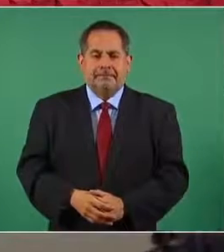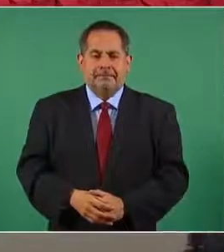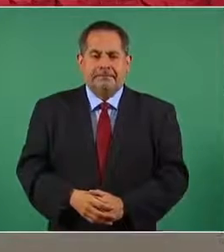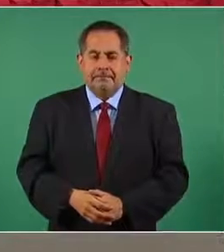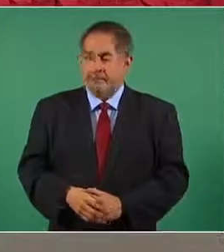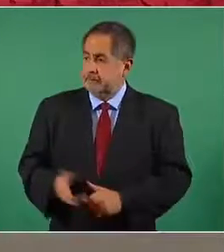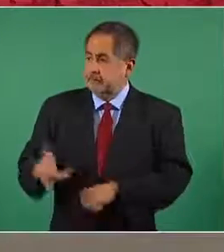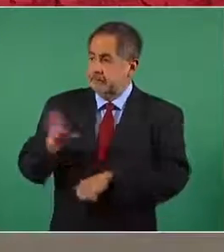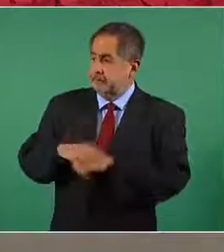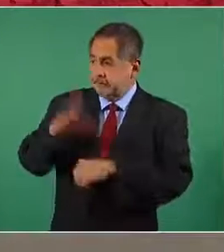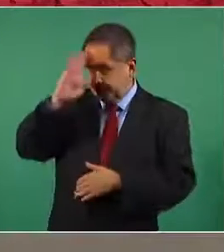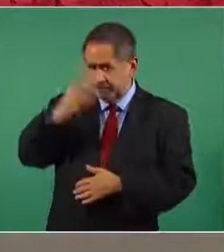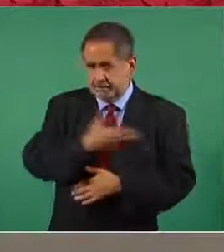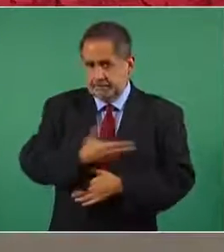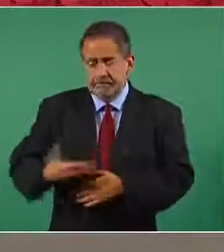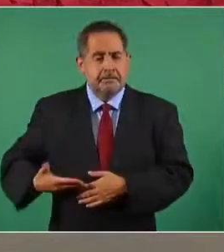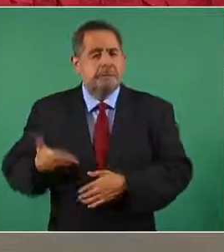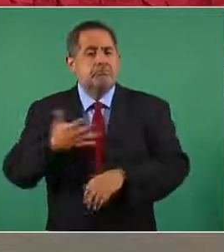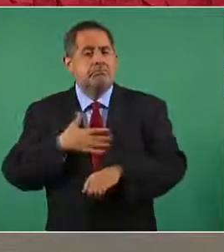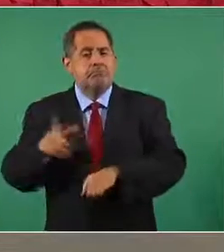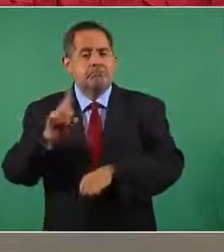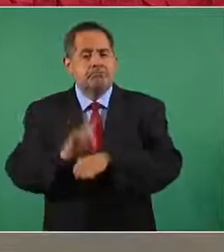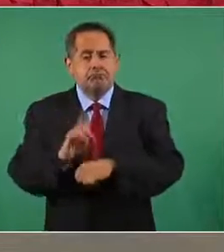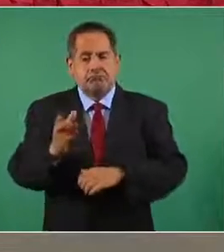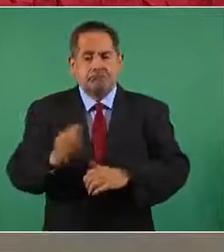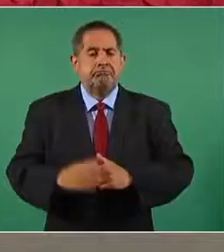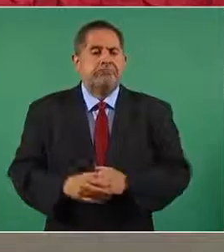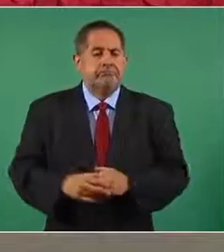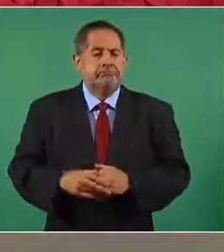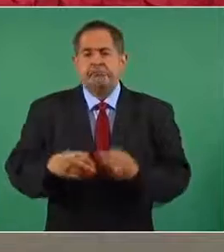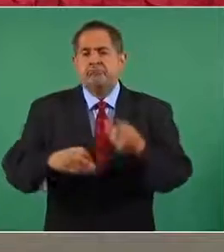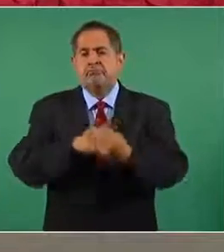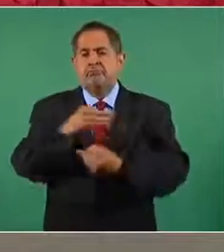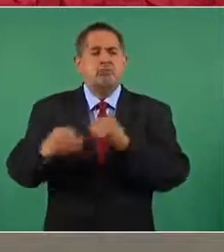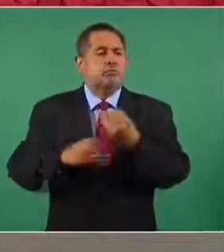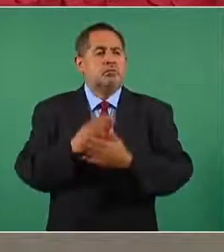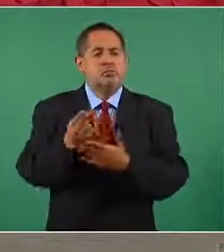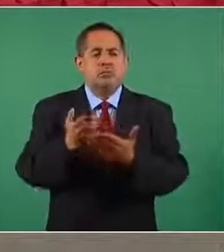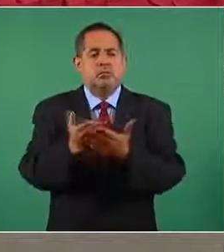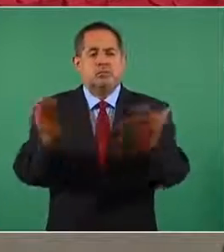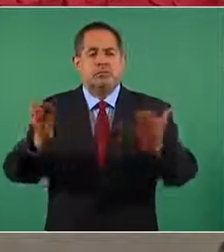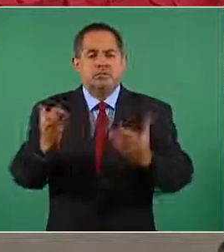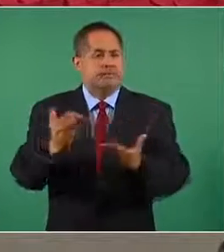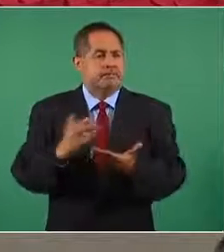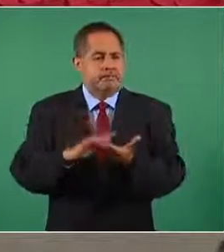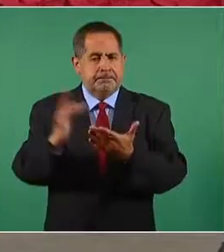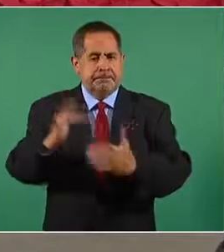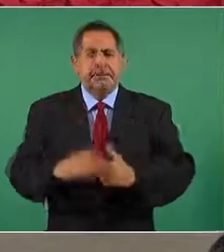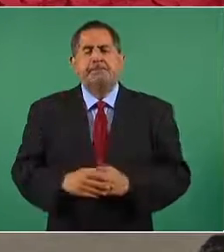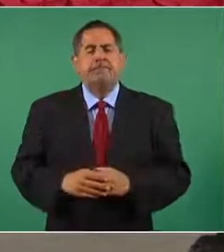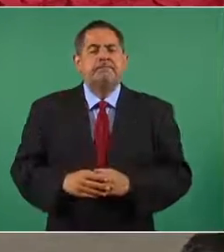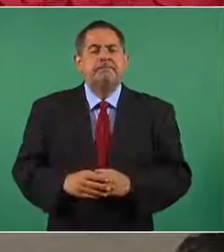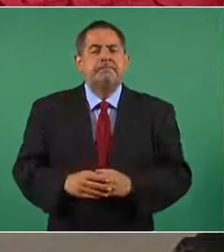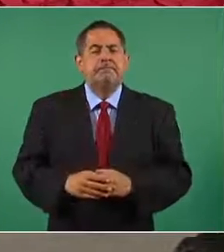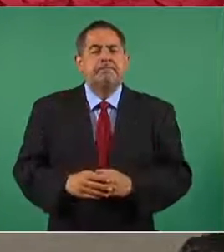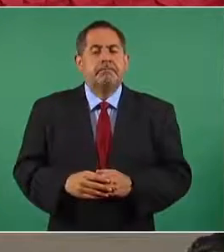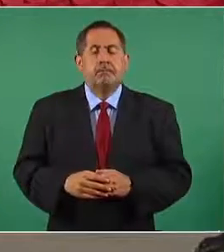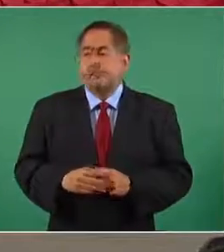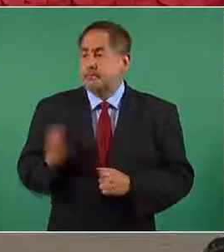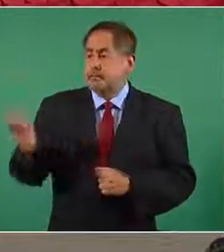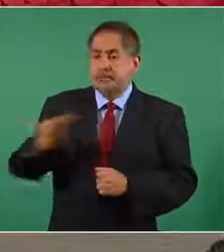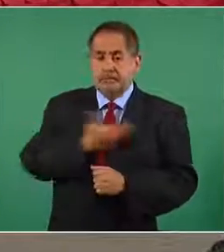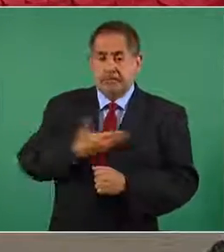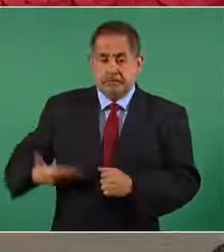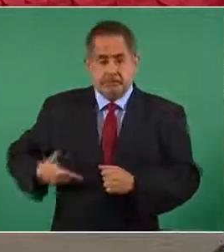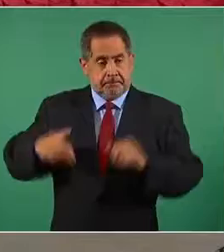Con su permiso, señor presidente, muy buenos días. Tengan todas y todos ustedes. Como ya informó el señor presidente,